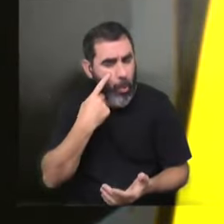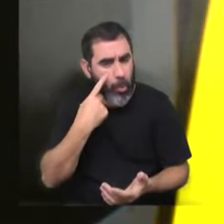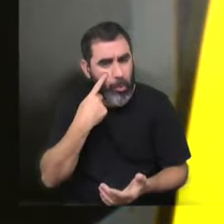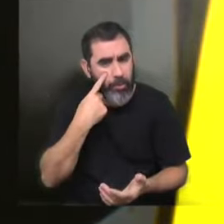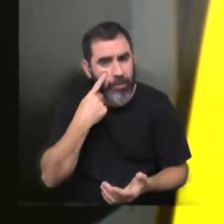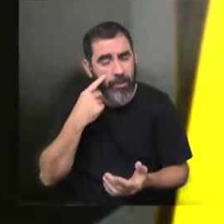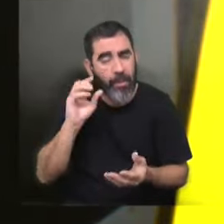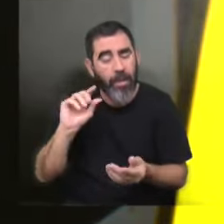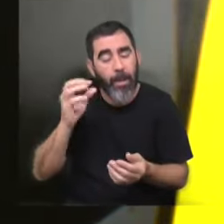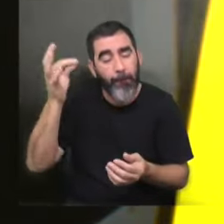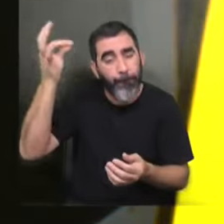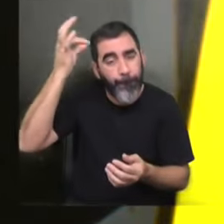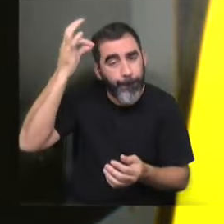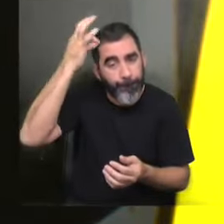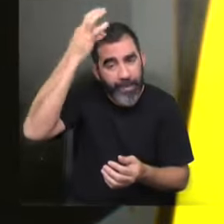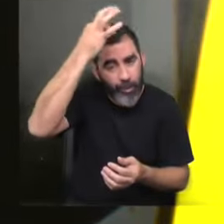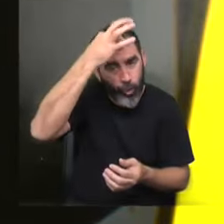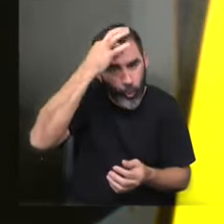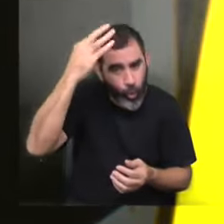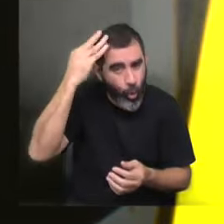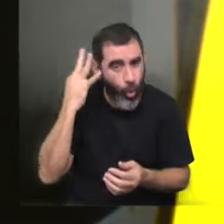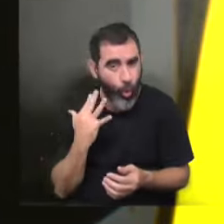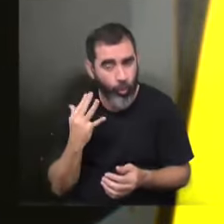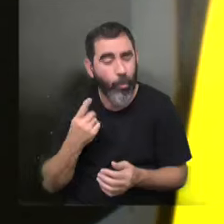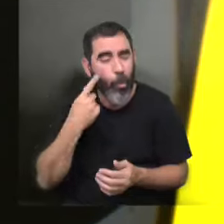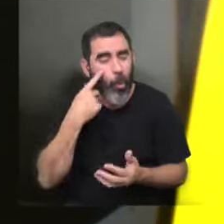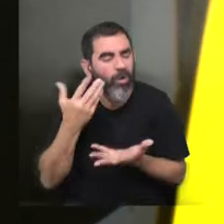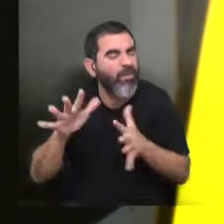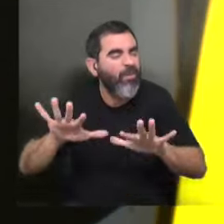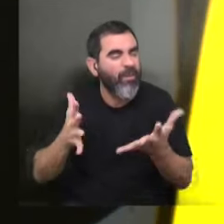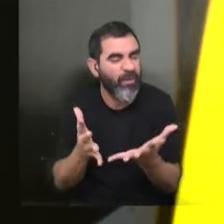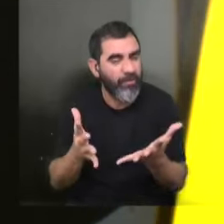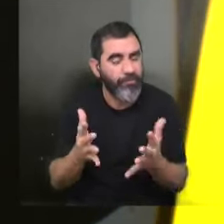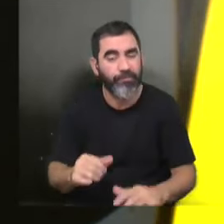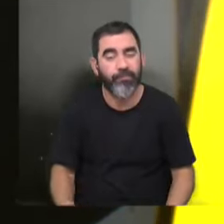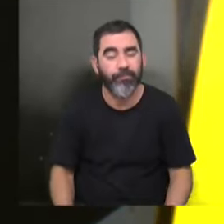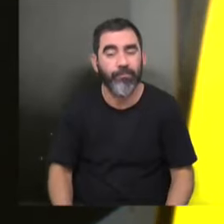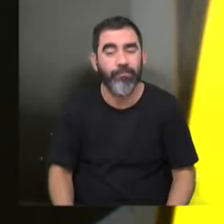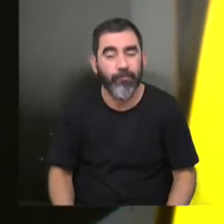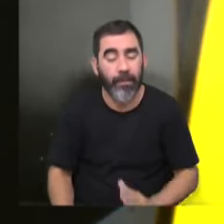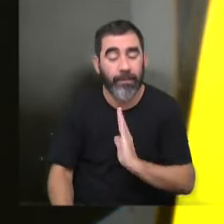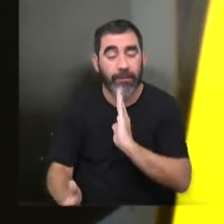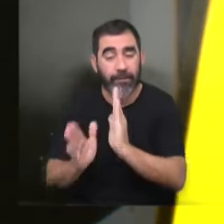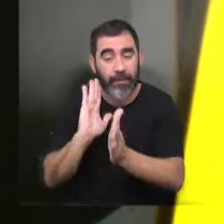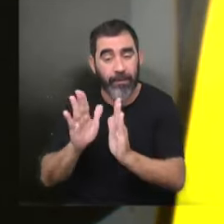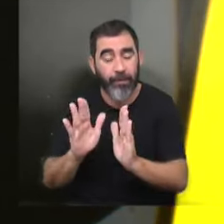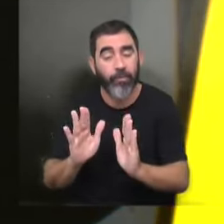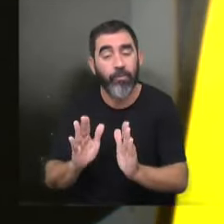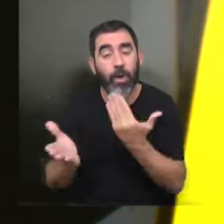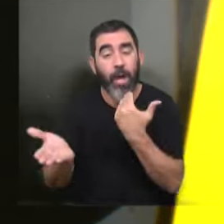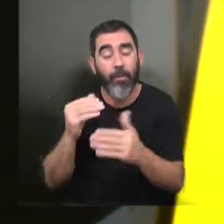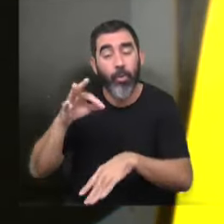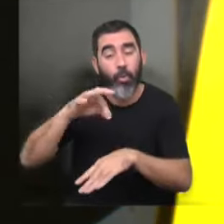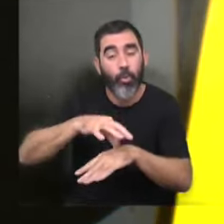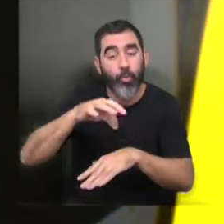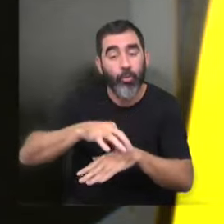el trasplante capilar. Para conocer un poco más de qué consiste este tratamiento estético, hablamos con el